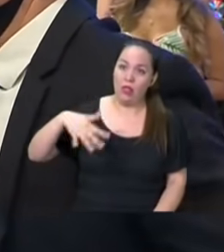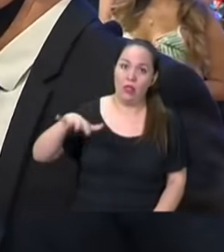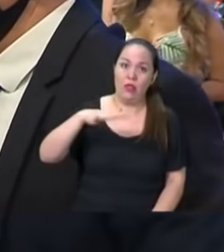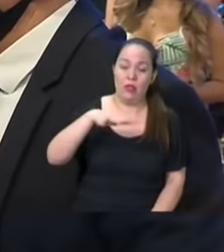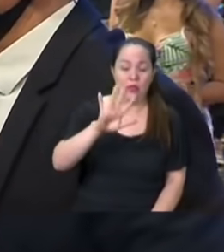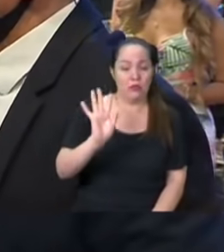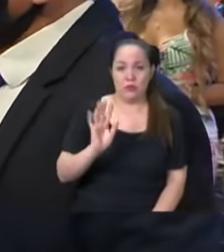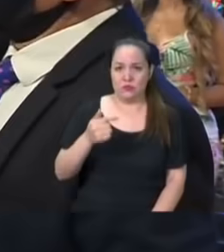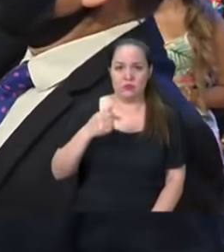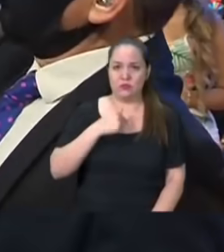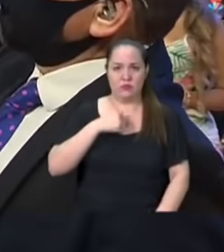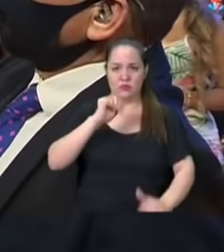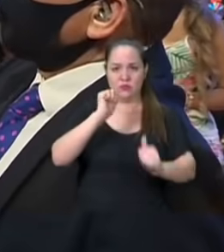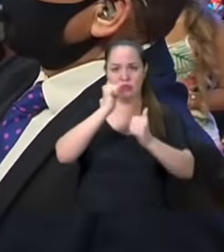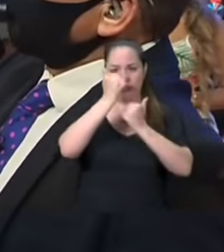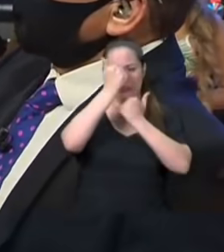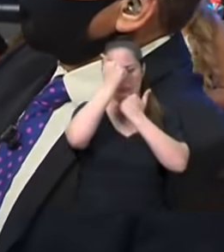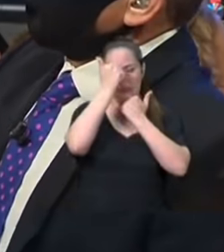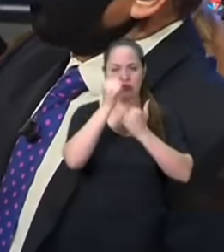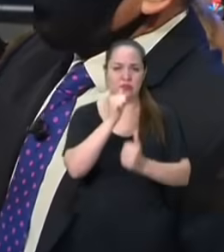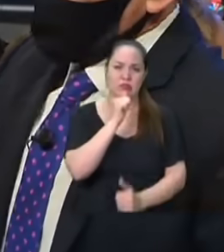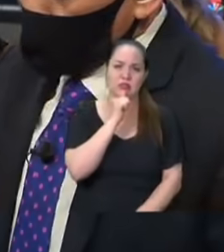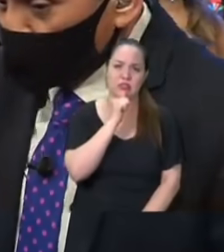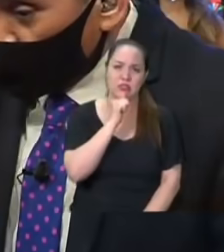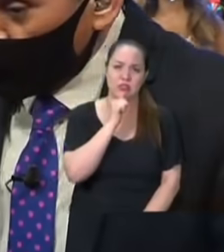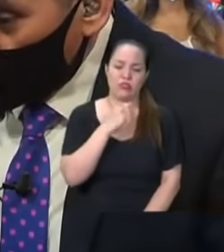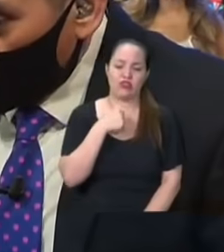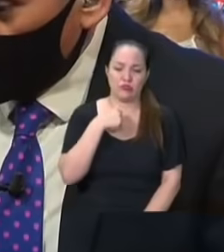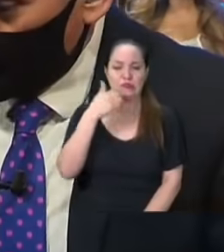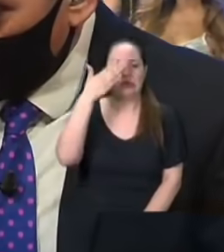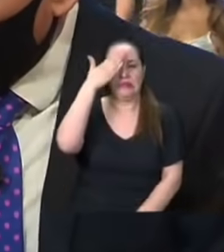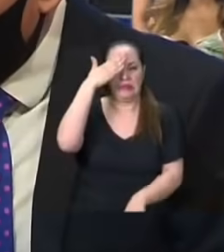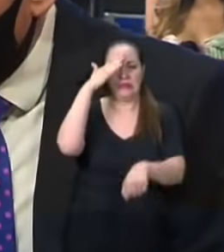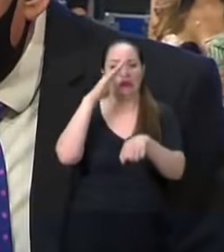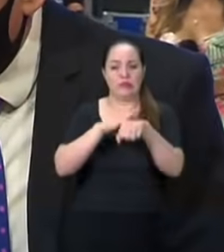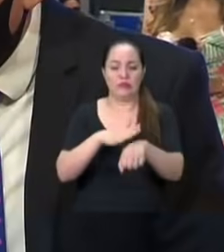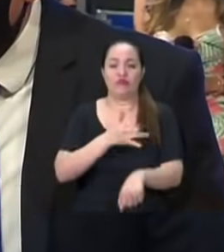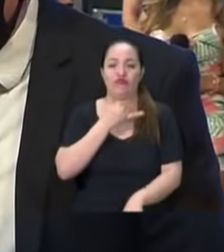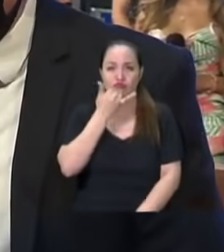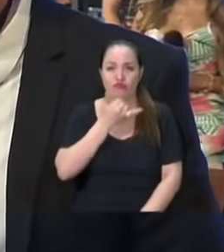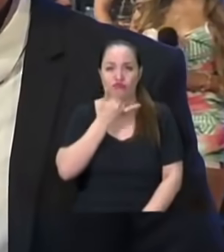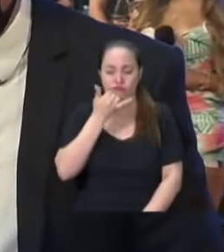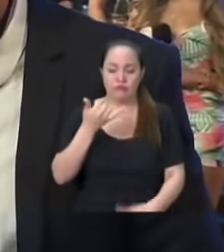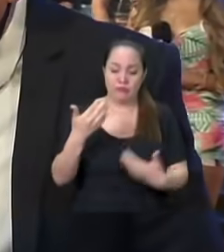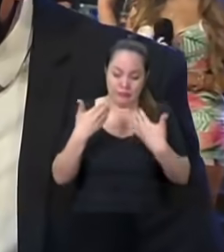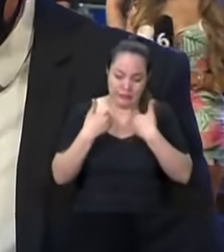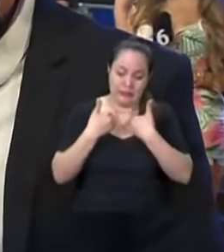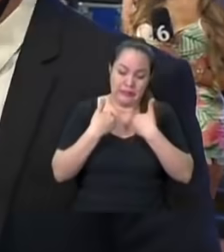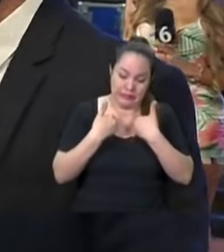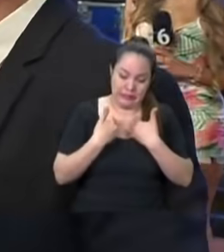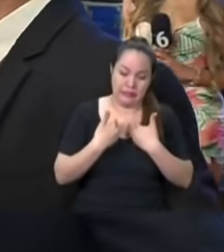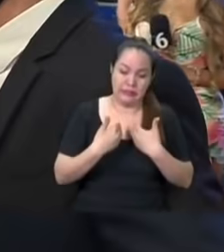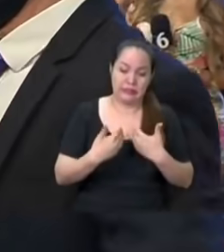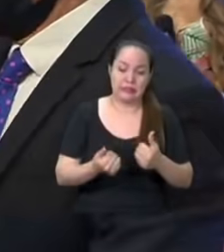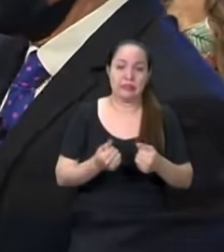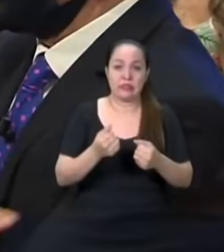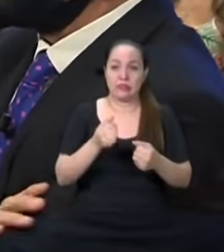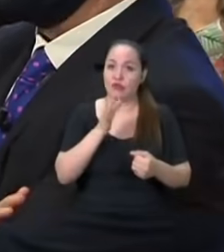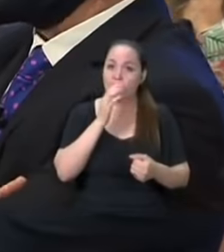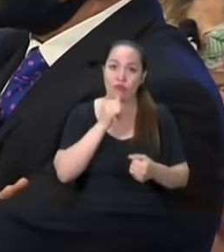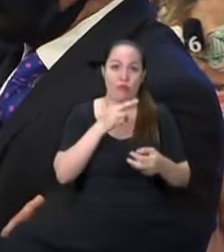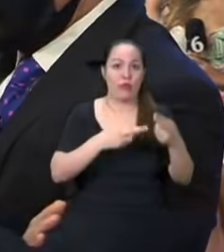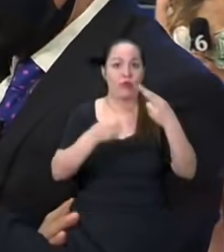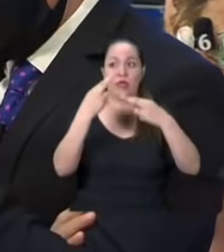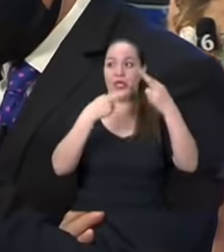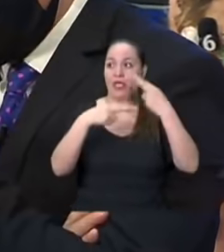hace. Son errores. ¿Cómo que no? Claro, porque son si errores que... Uno se equivoca, uno se arrepiente. Por eso se arrepiente, dice, no, pero ya no puedes regresarte al